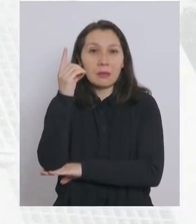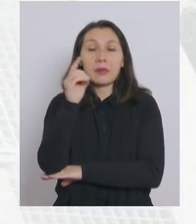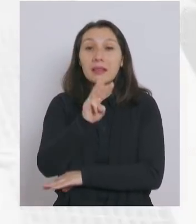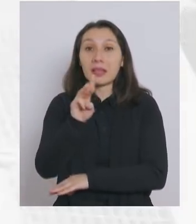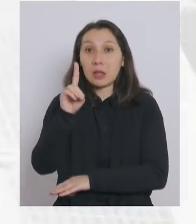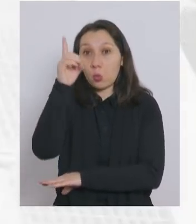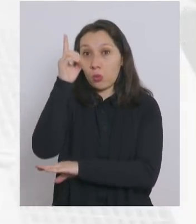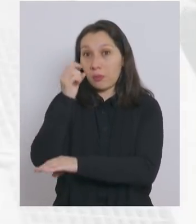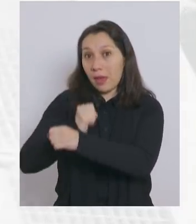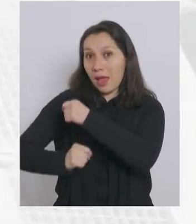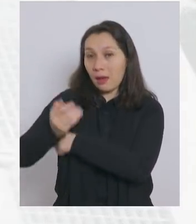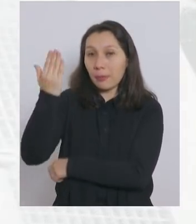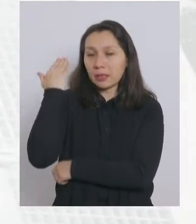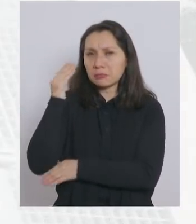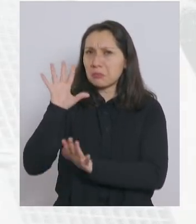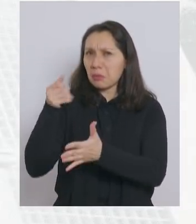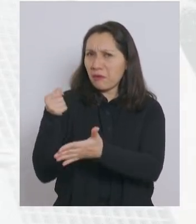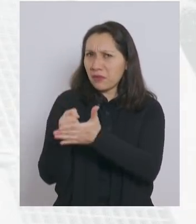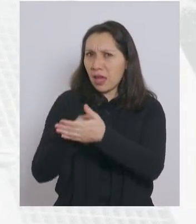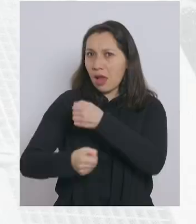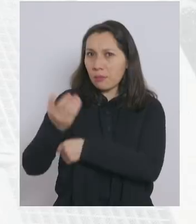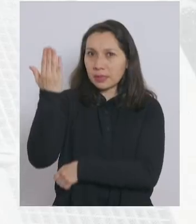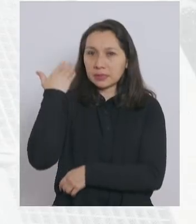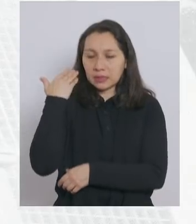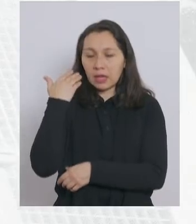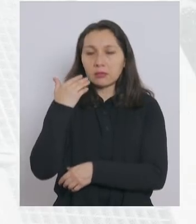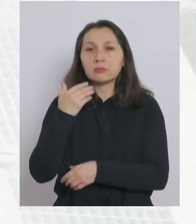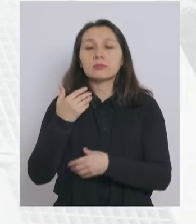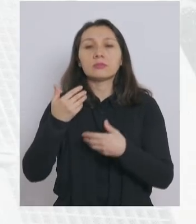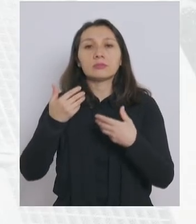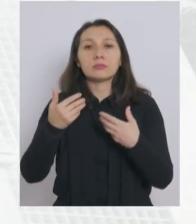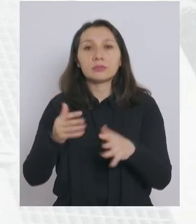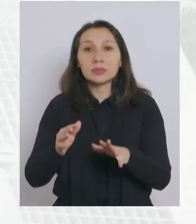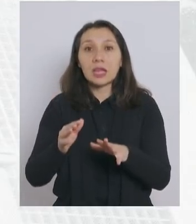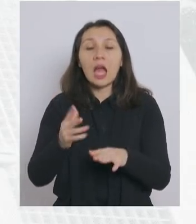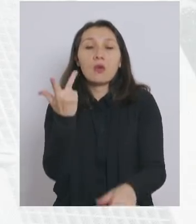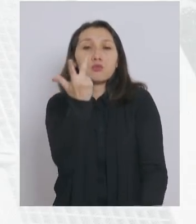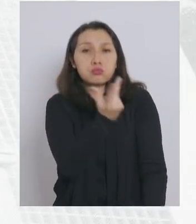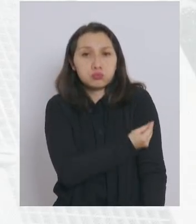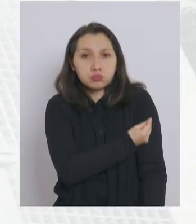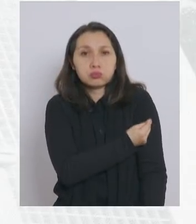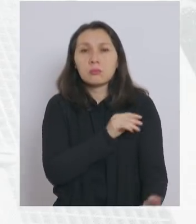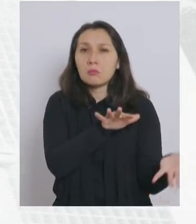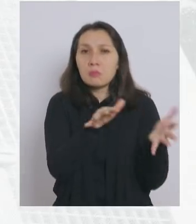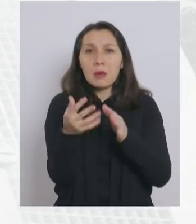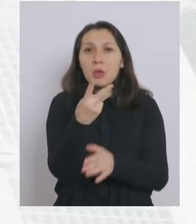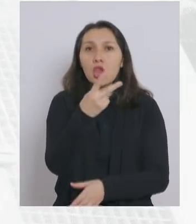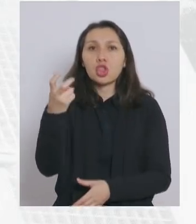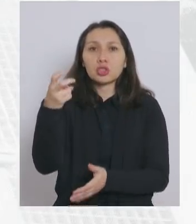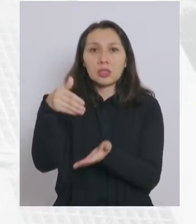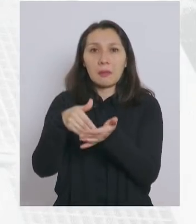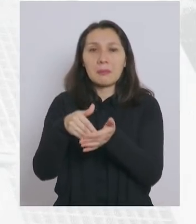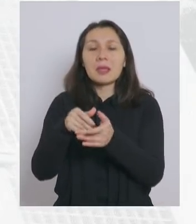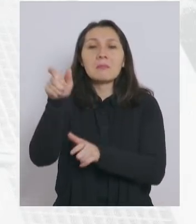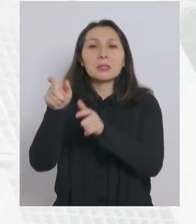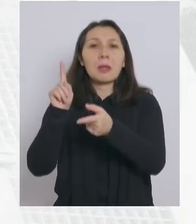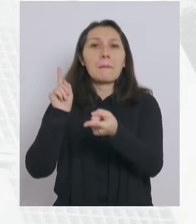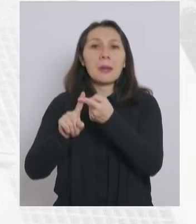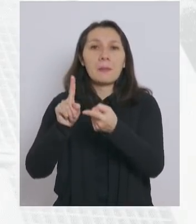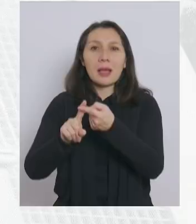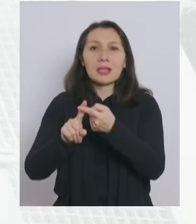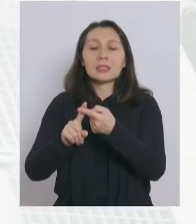31 de diciembre del año pasado, o sea, a fines del año pasado, se habían inoculado alrededor de 200.000